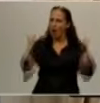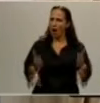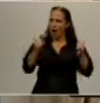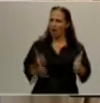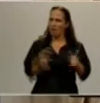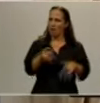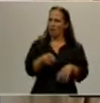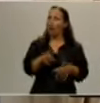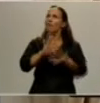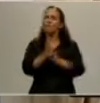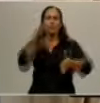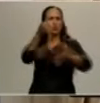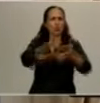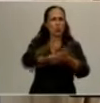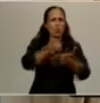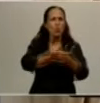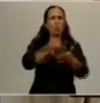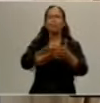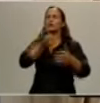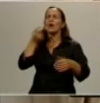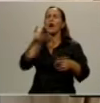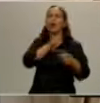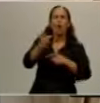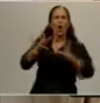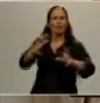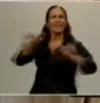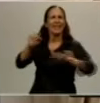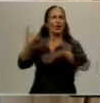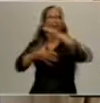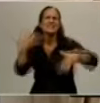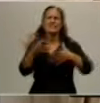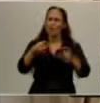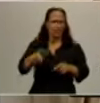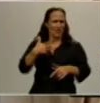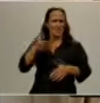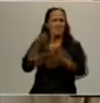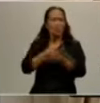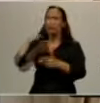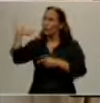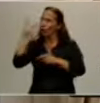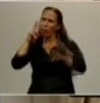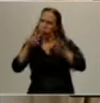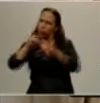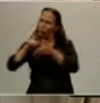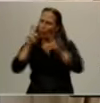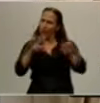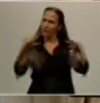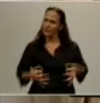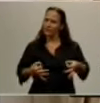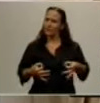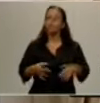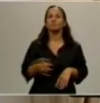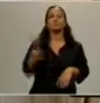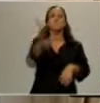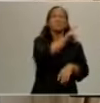en materia de lucha y combate contra el terrorismo. Salvo algún otro presidente de los Estados Unidos de